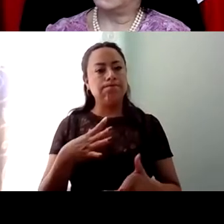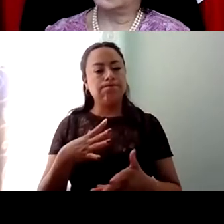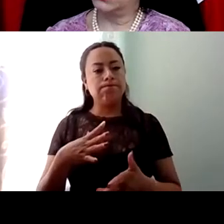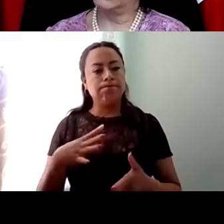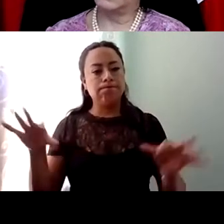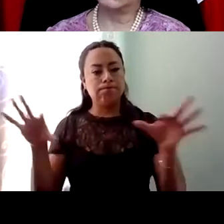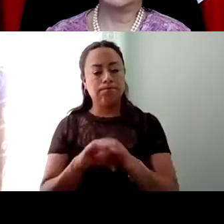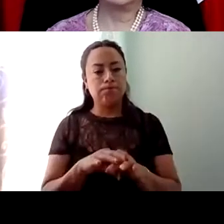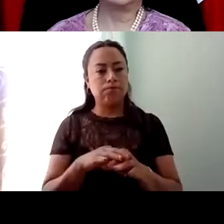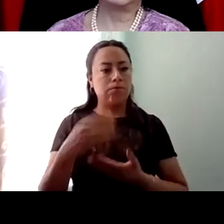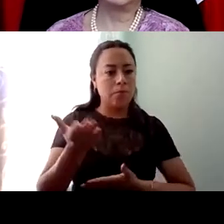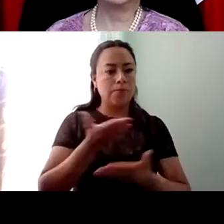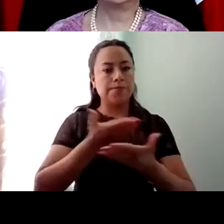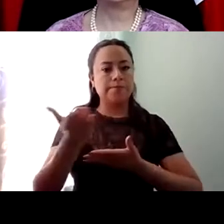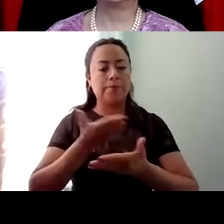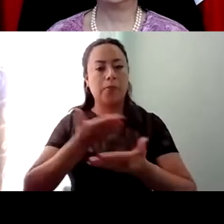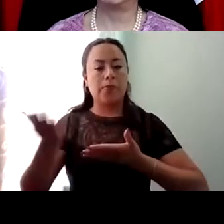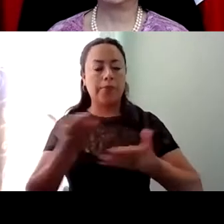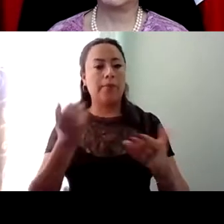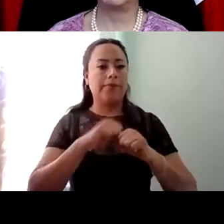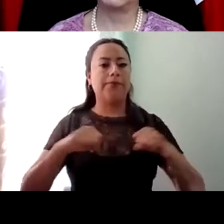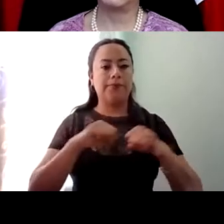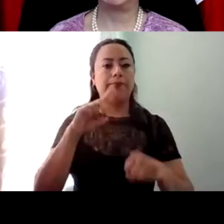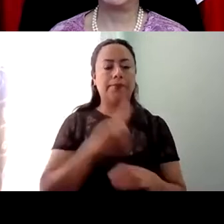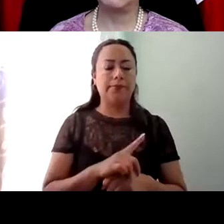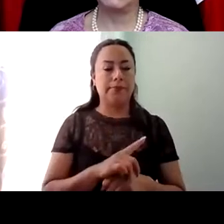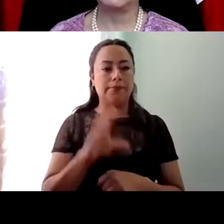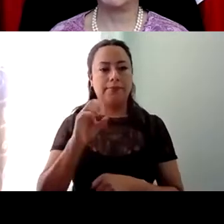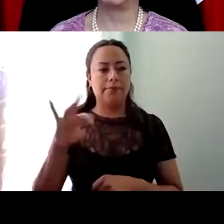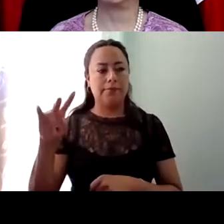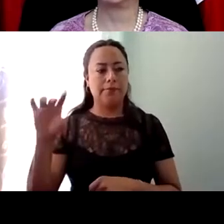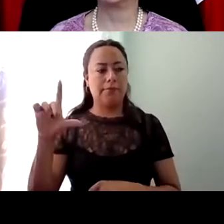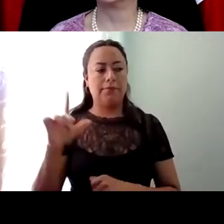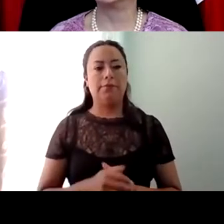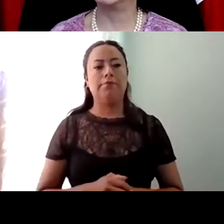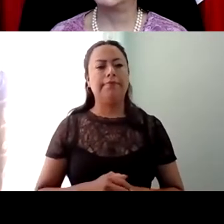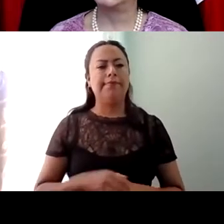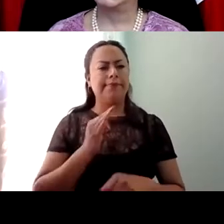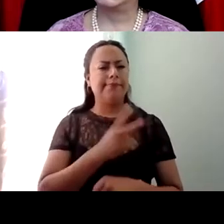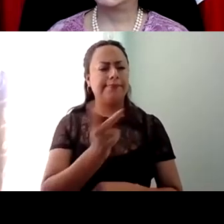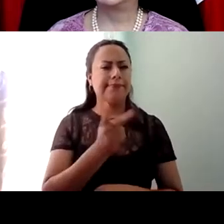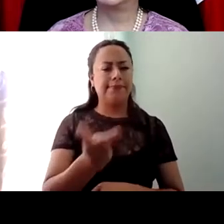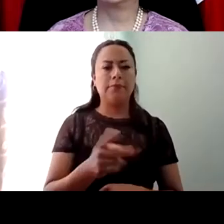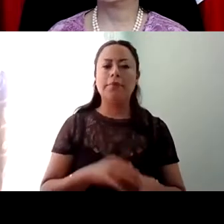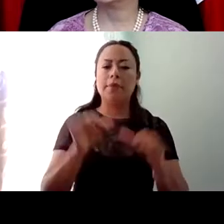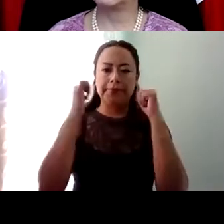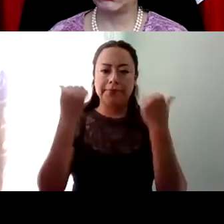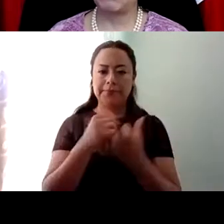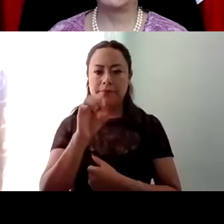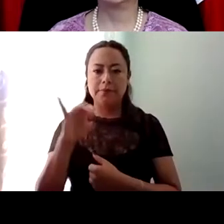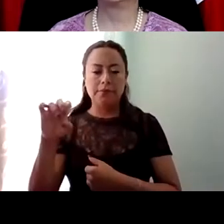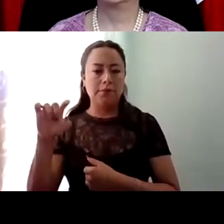la interacción con la sociedad civil, ¿no? En este sentido, a mí me gustaría preguntar qué valor le merece la participación de la sociedad civil en la garantía de los